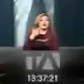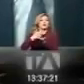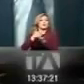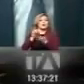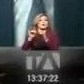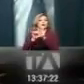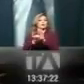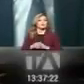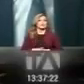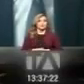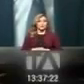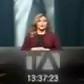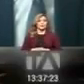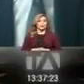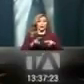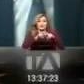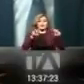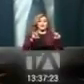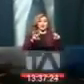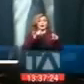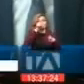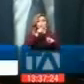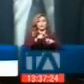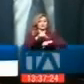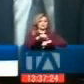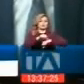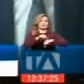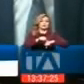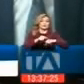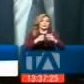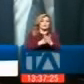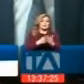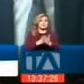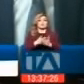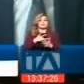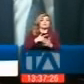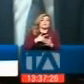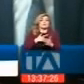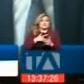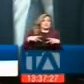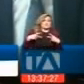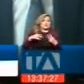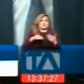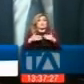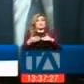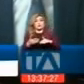que en una sala, en un quirófano, alguien estaba luchando por la vida y la muerte,